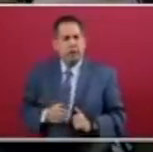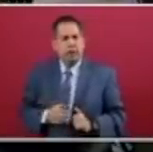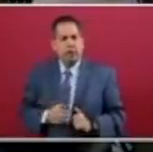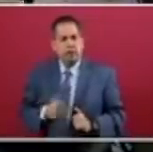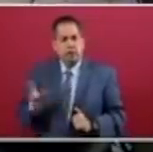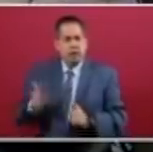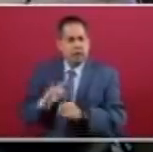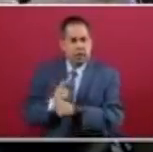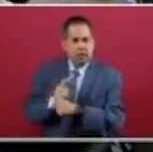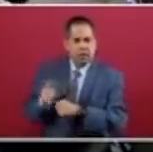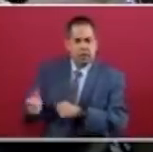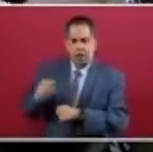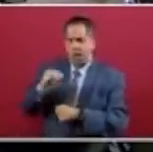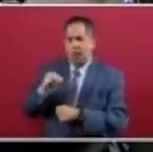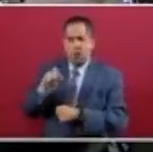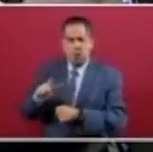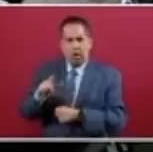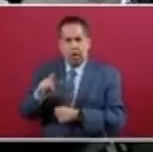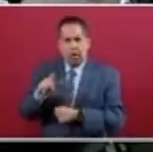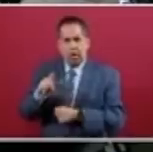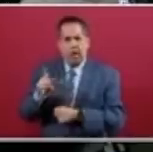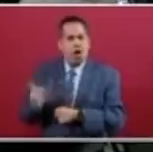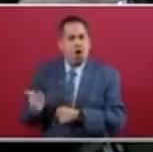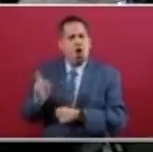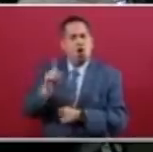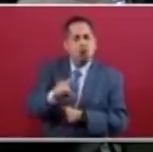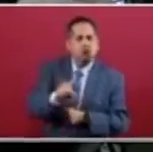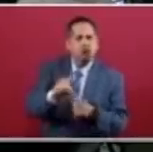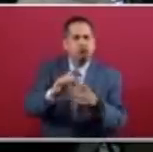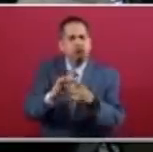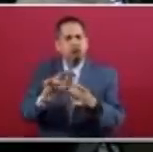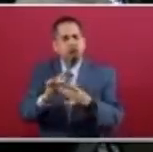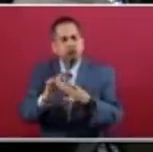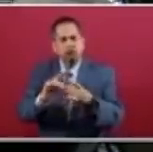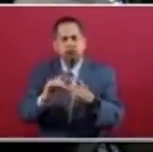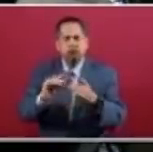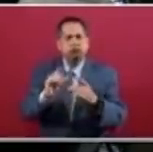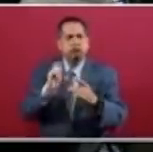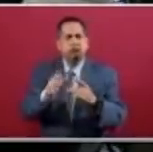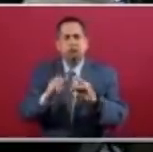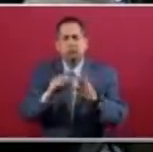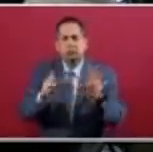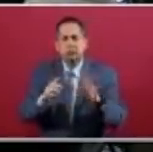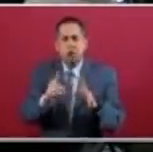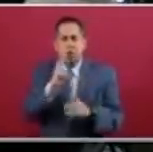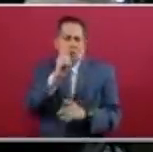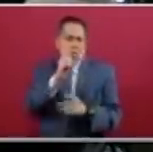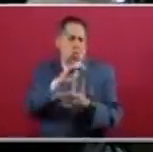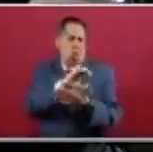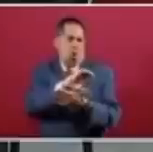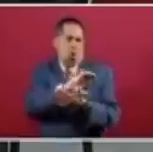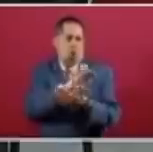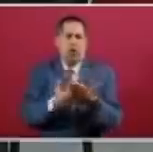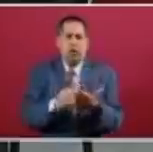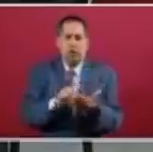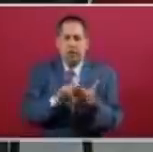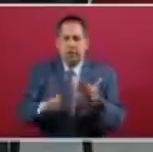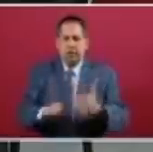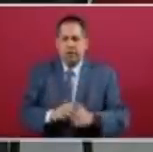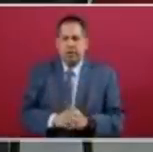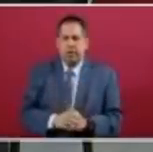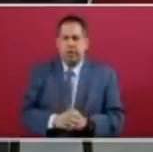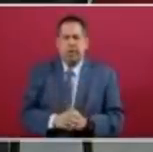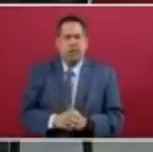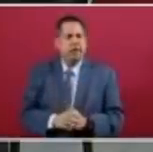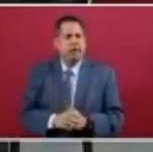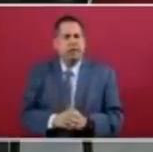al licenciado Manuel Bartlett que les explique de uno de estos contratos